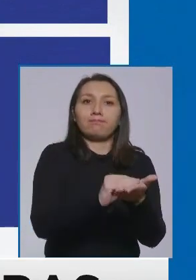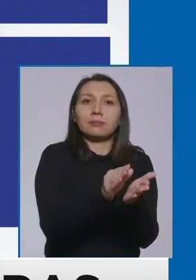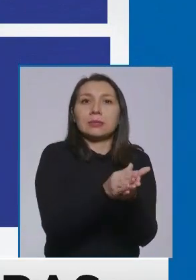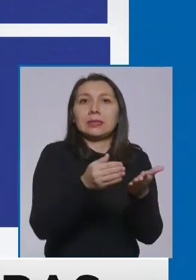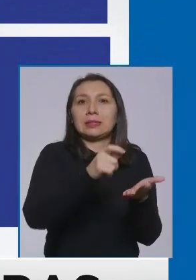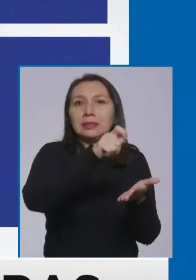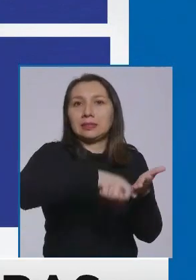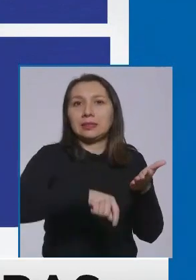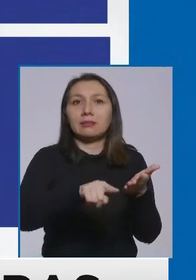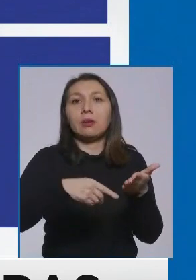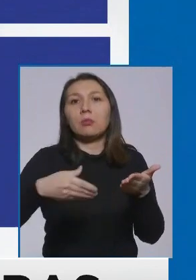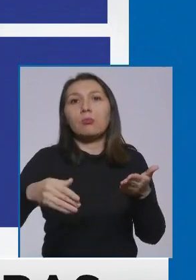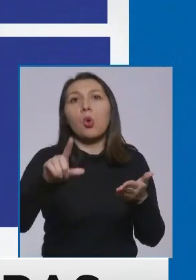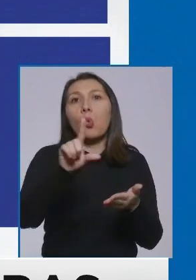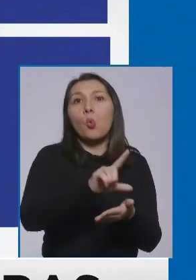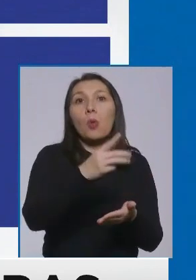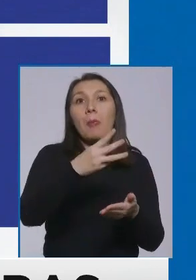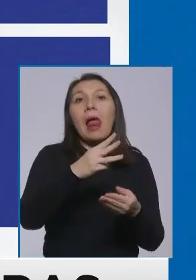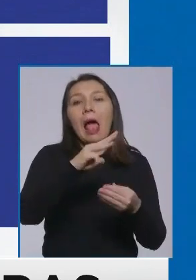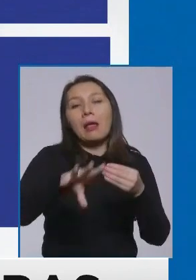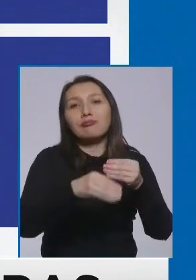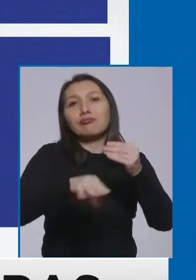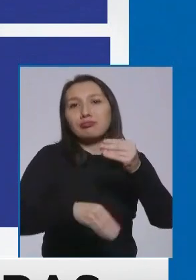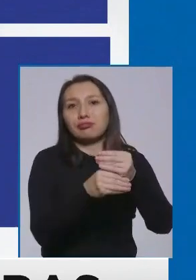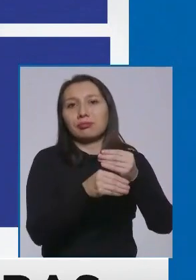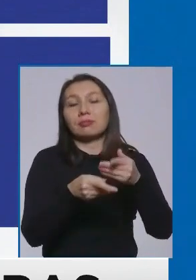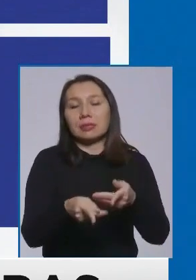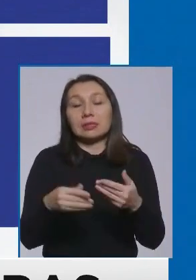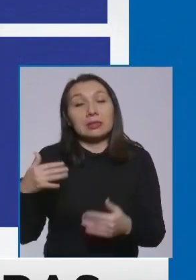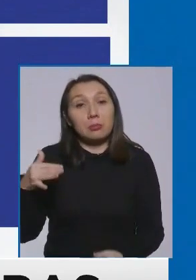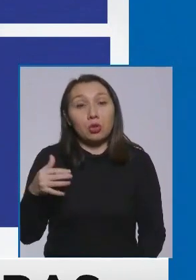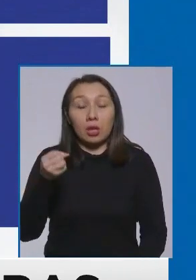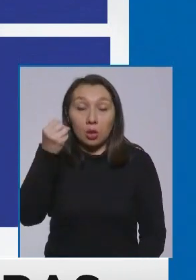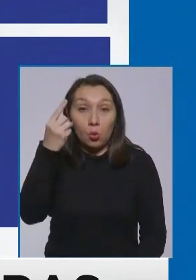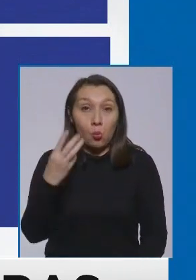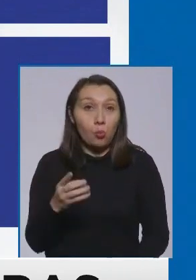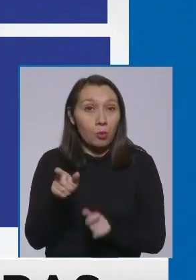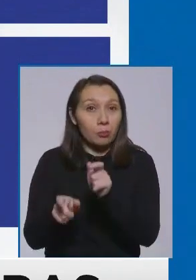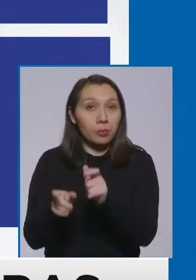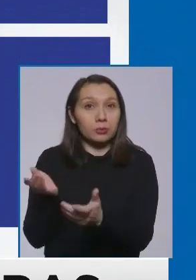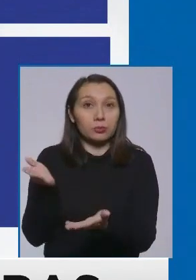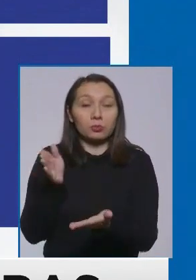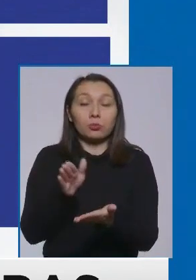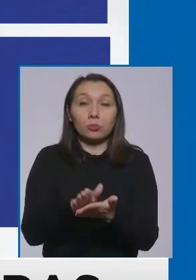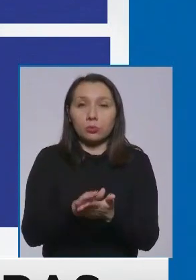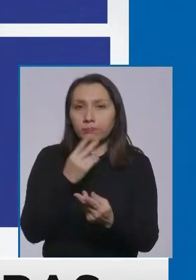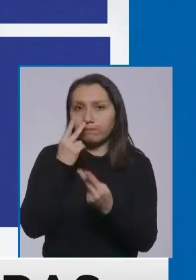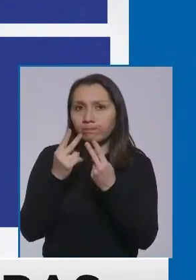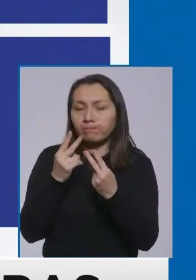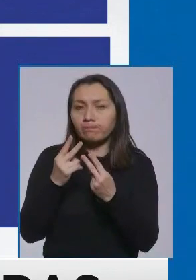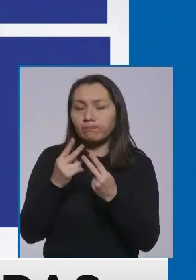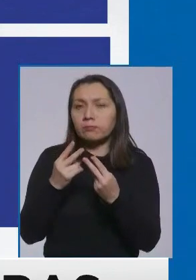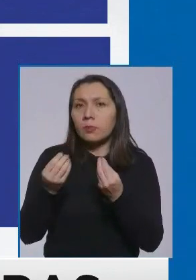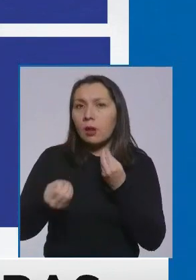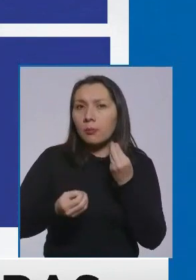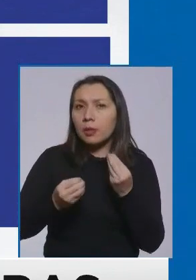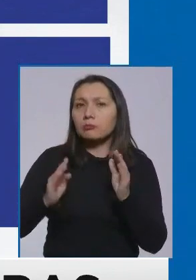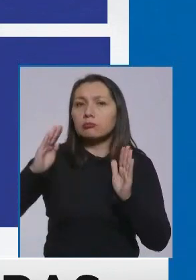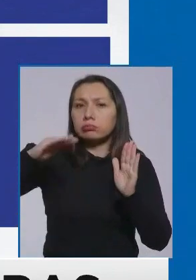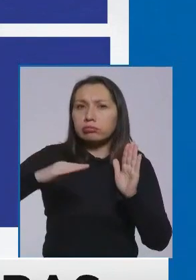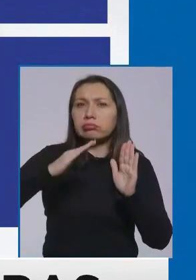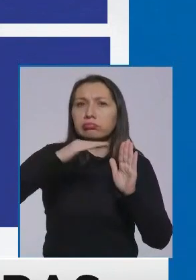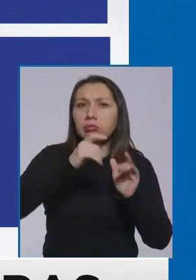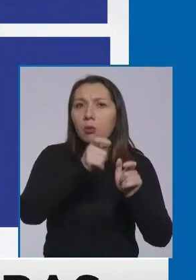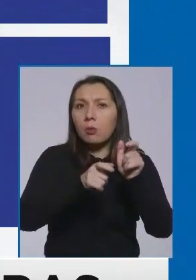las cifras de los días lunes y martes lo importante de la cifra de fallecidos que vamos viendo una tendencia y es por eso que